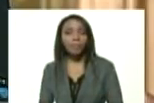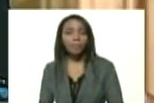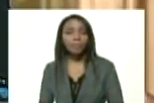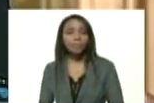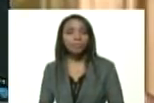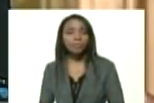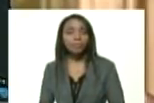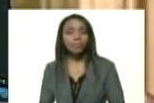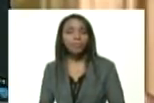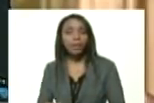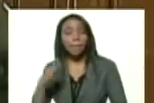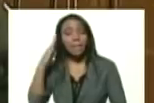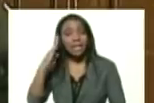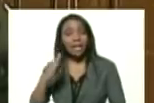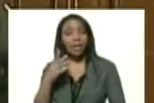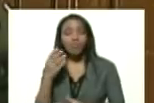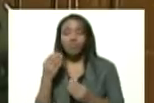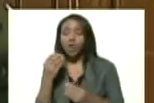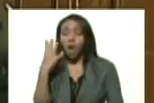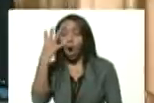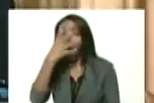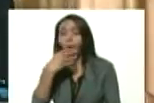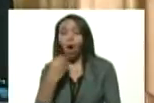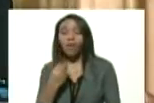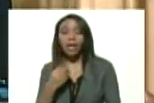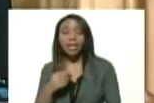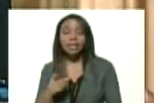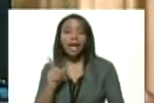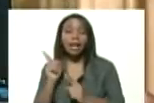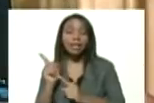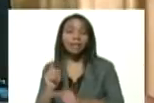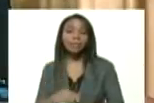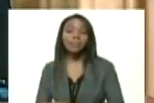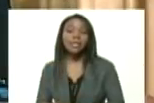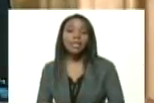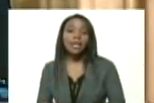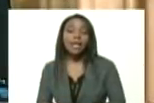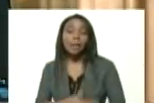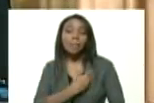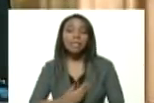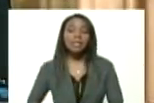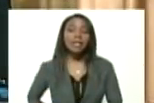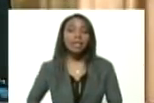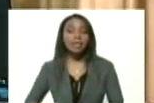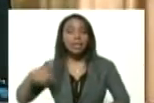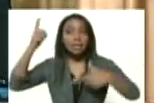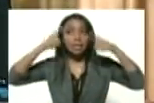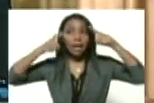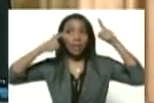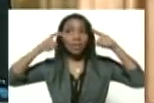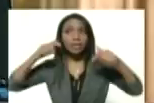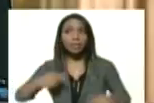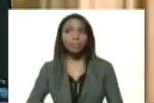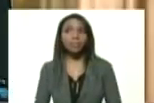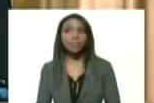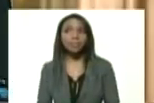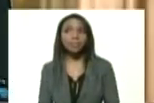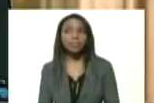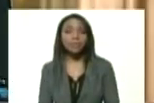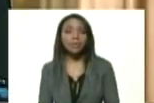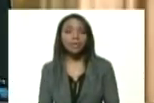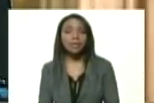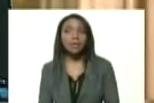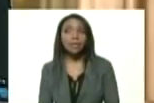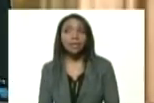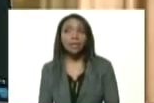para militares que eran muy muchachos de la finca daktarí que el comandante chávez les